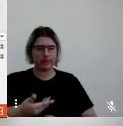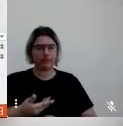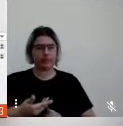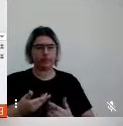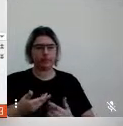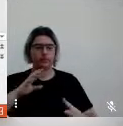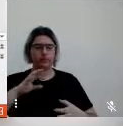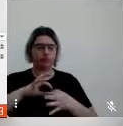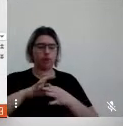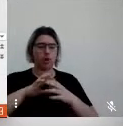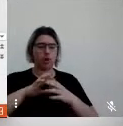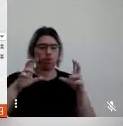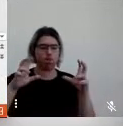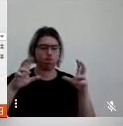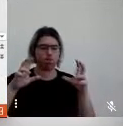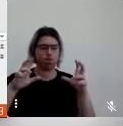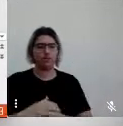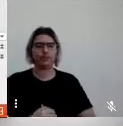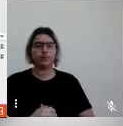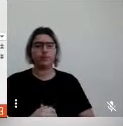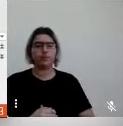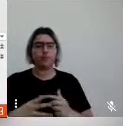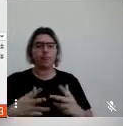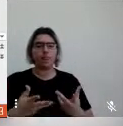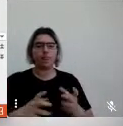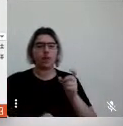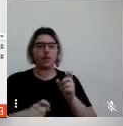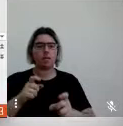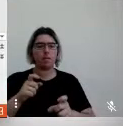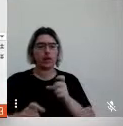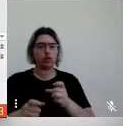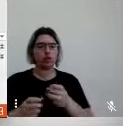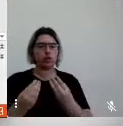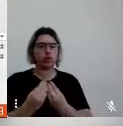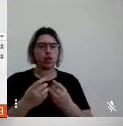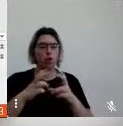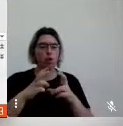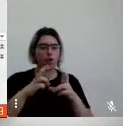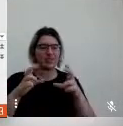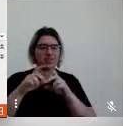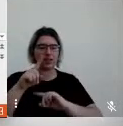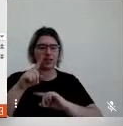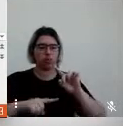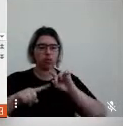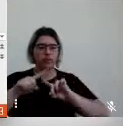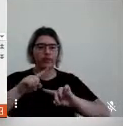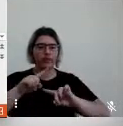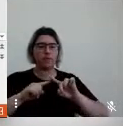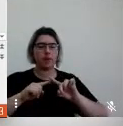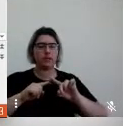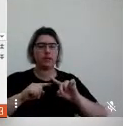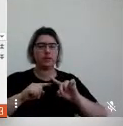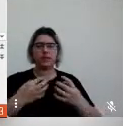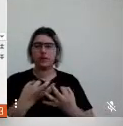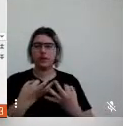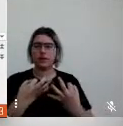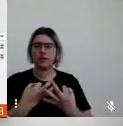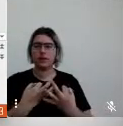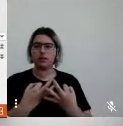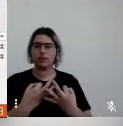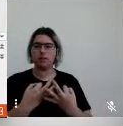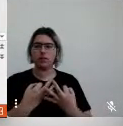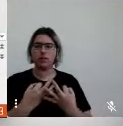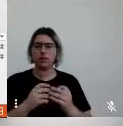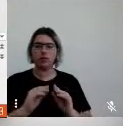obesidad. Entonces, las personas que tienen obesidad suelen tienen un aumento de